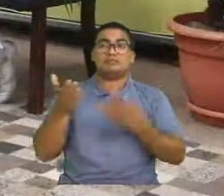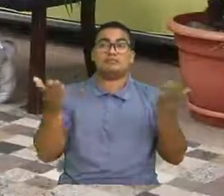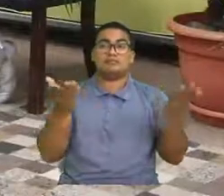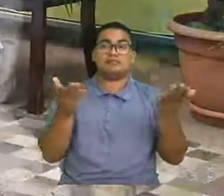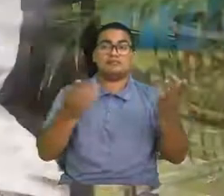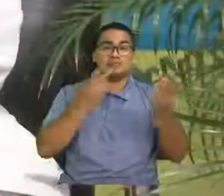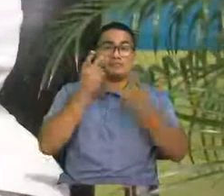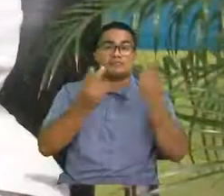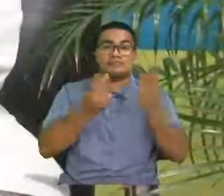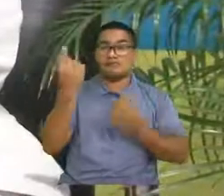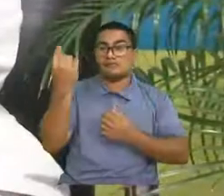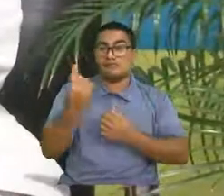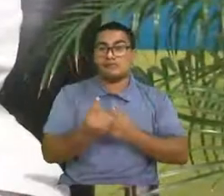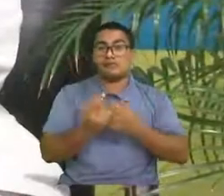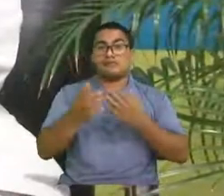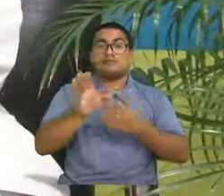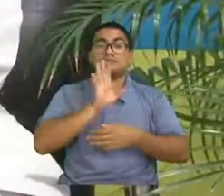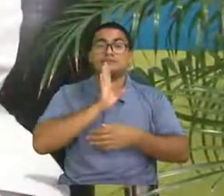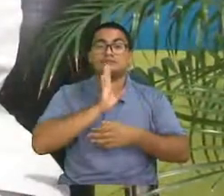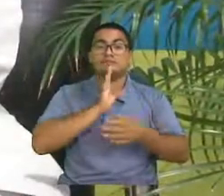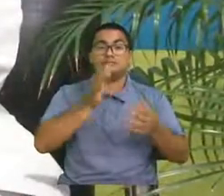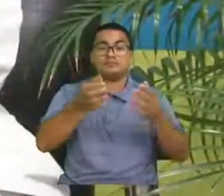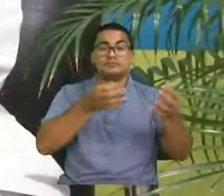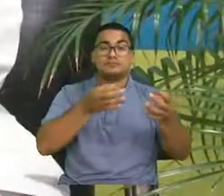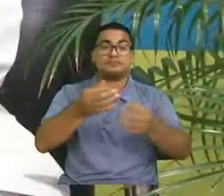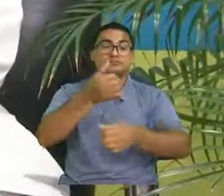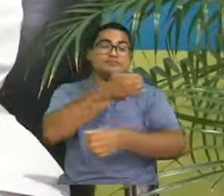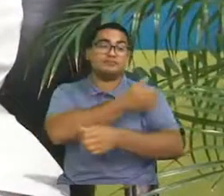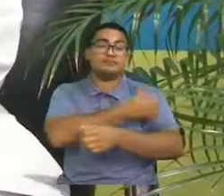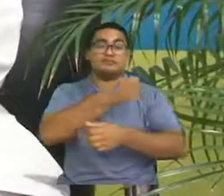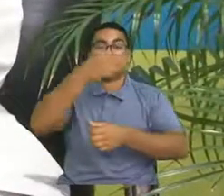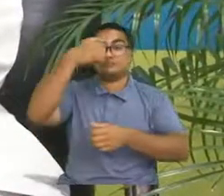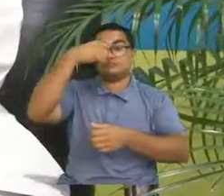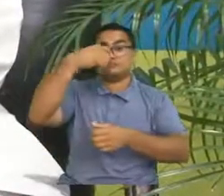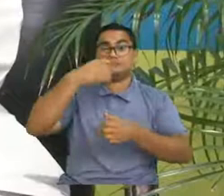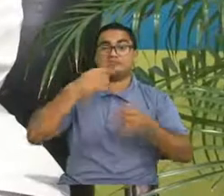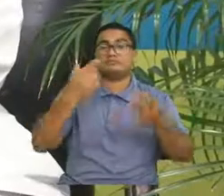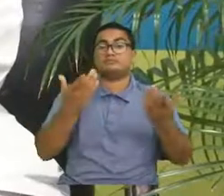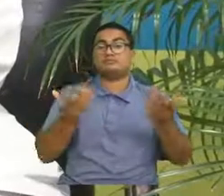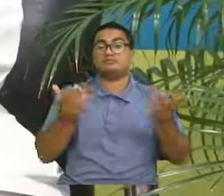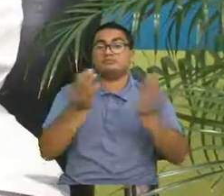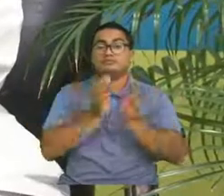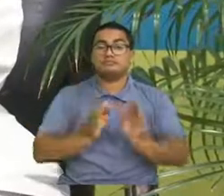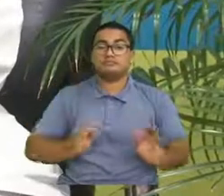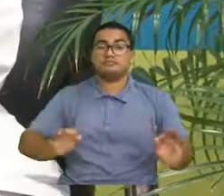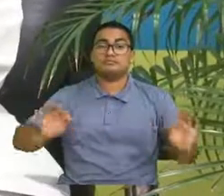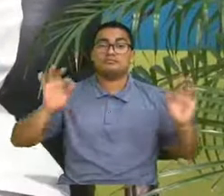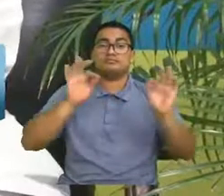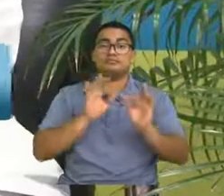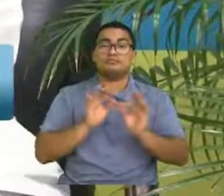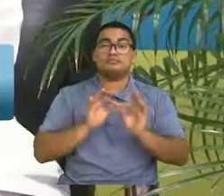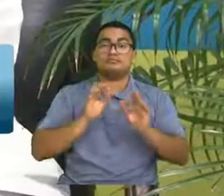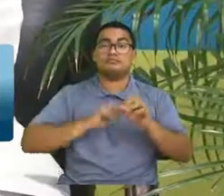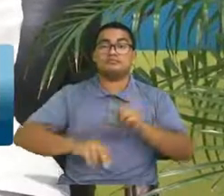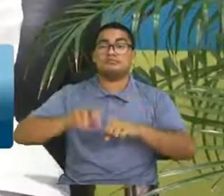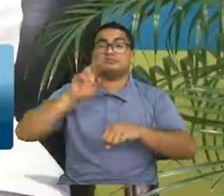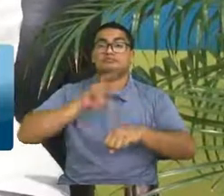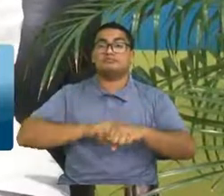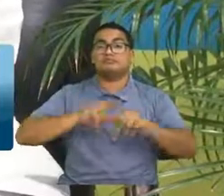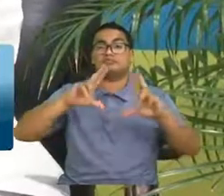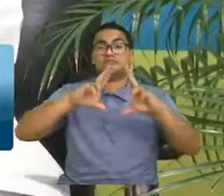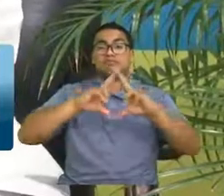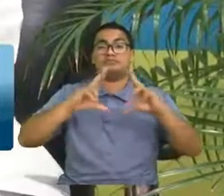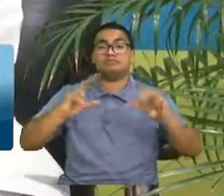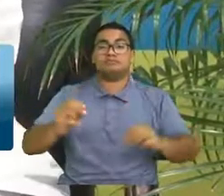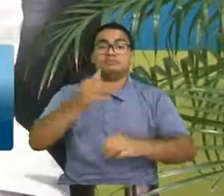hablarle la importancia de lo que es el esquema de vacunación y la importancia de nuestra Jornada Nacional de Vacunación, la cual